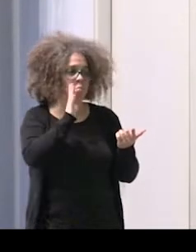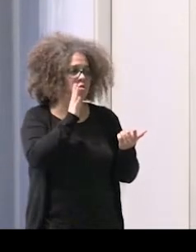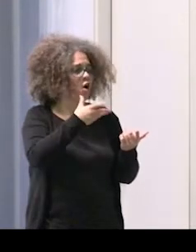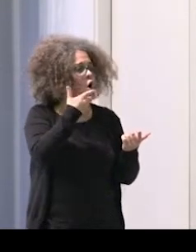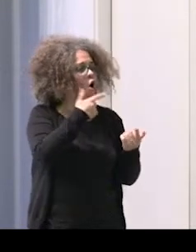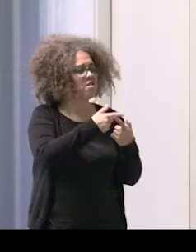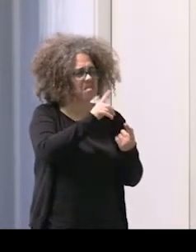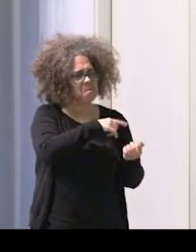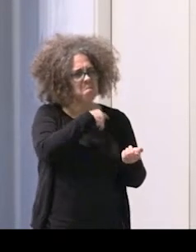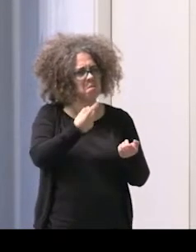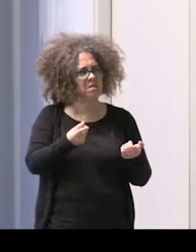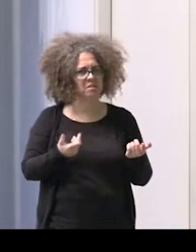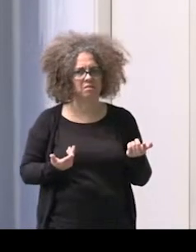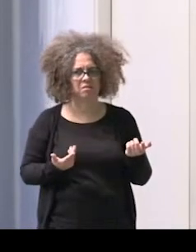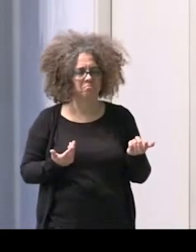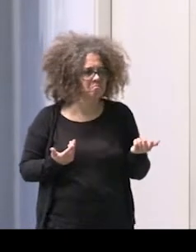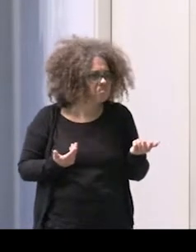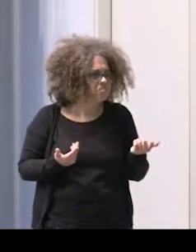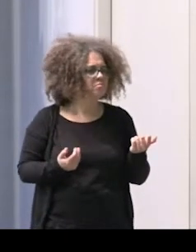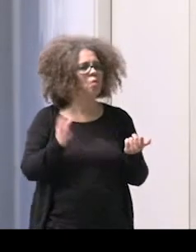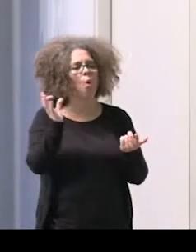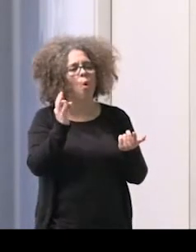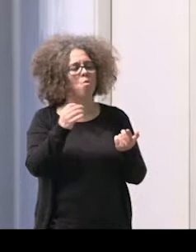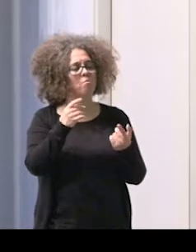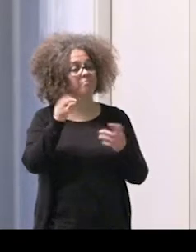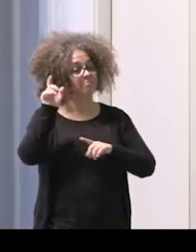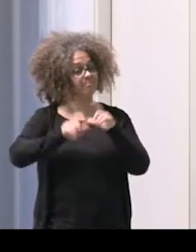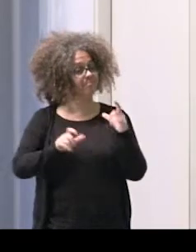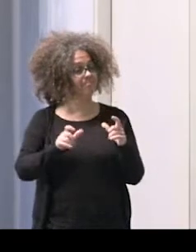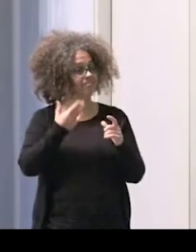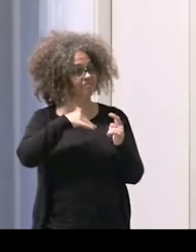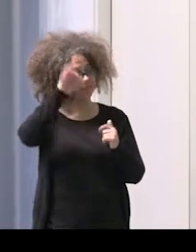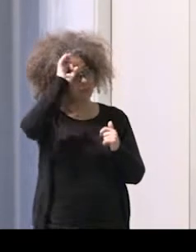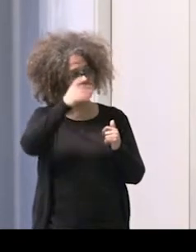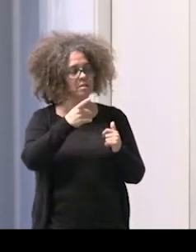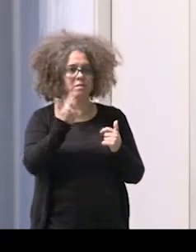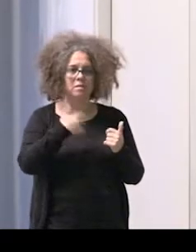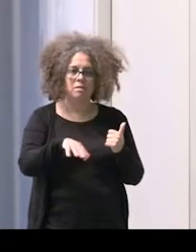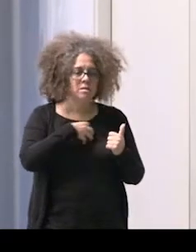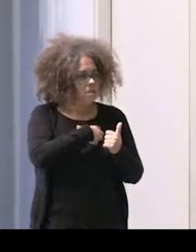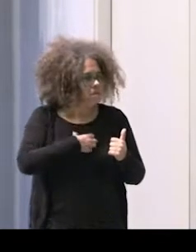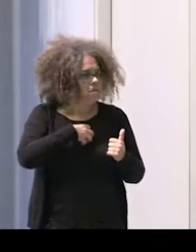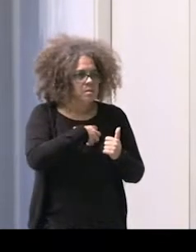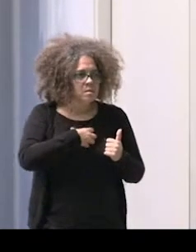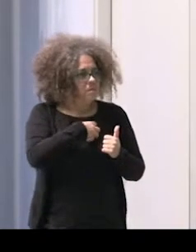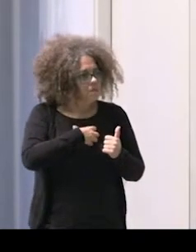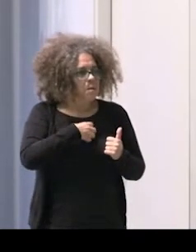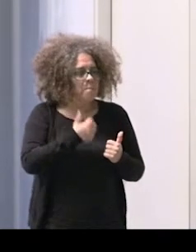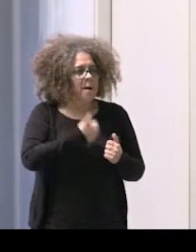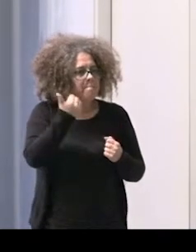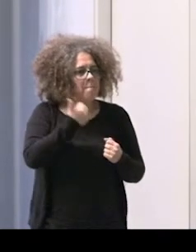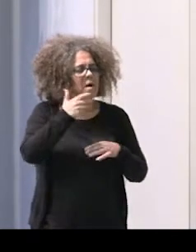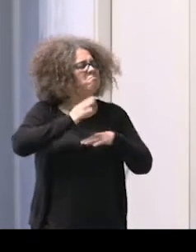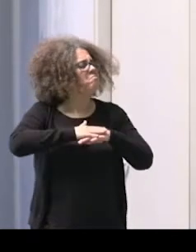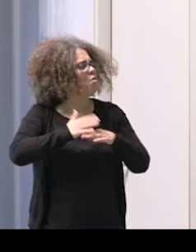los dos grupos. ¿Por qué los usuarios de implante coclear tienen más dificultad de lo normal? Y, desde el punto de